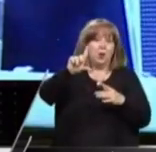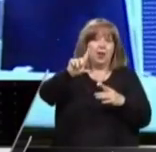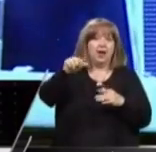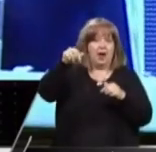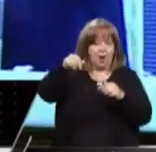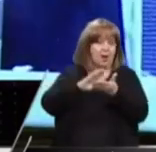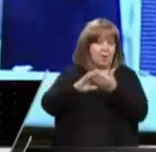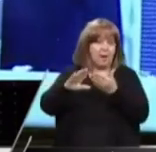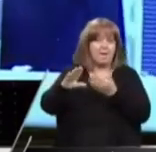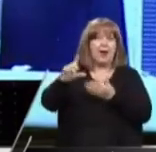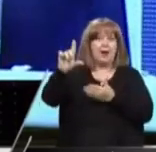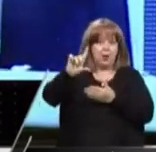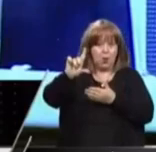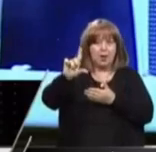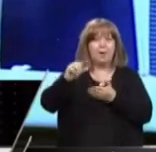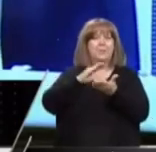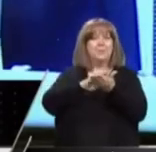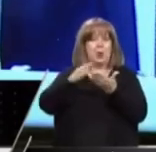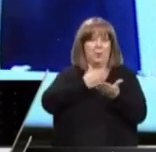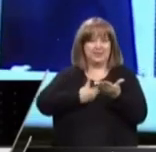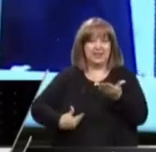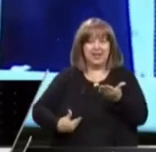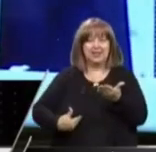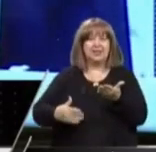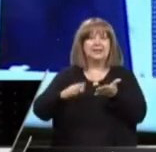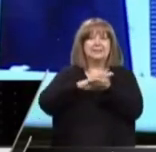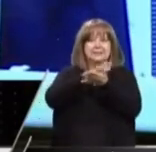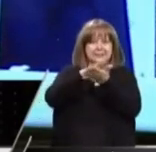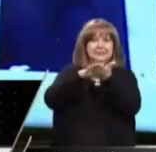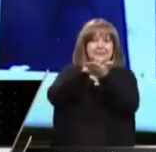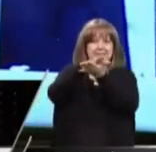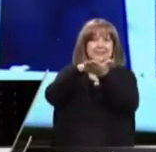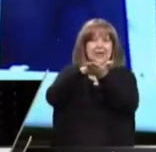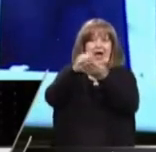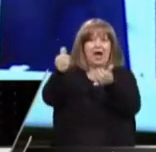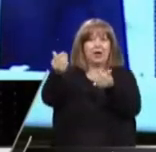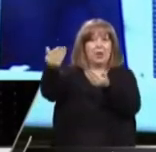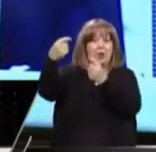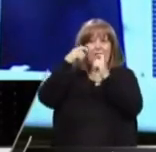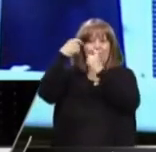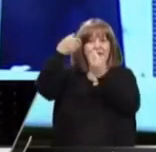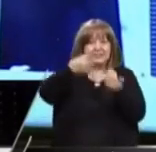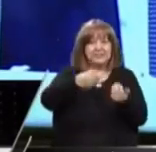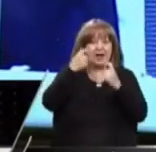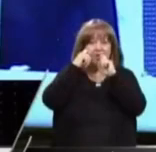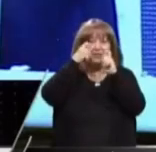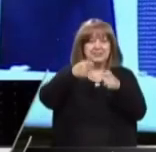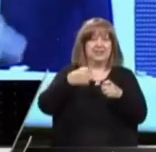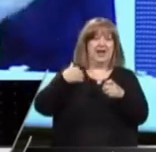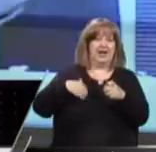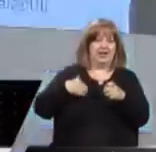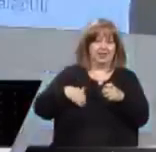de Lula, primera presencia internacional que tiene en este otro, en este tercer mandato, y lo hace en la Argentina, lo demuestra claramente.